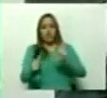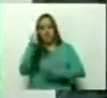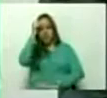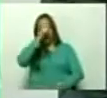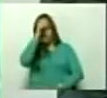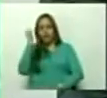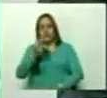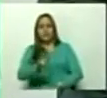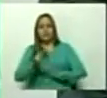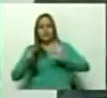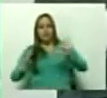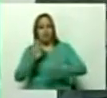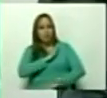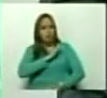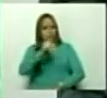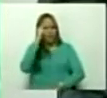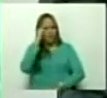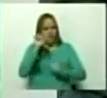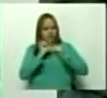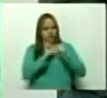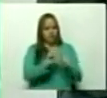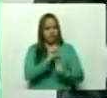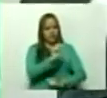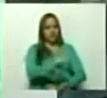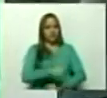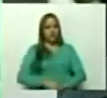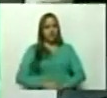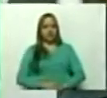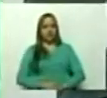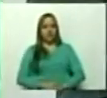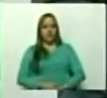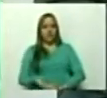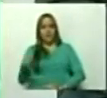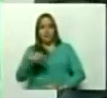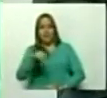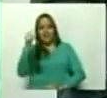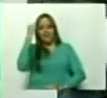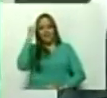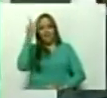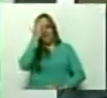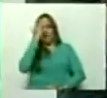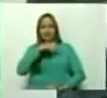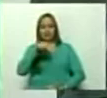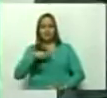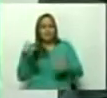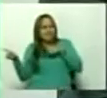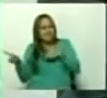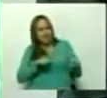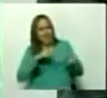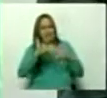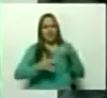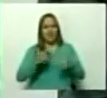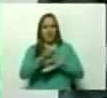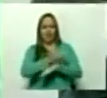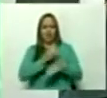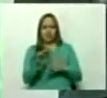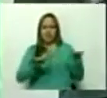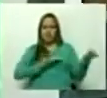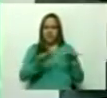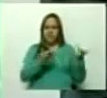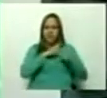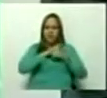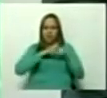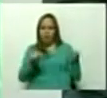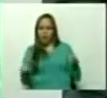Fijo, lunes, en este caso, 28 de carnaval. Bueno, nos estamos preparando con todas estas acciones de gobierno en cuanto a los servicios